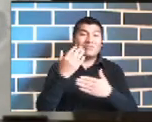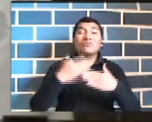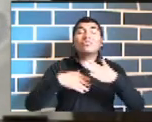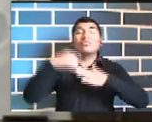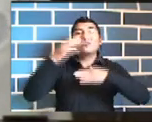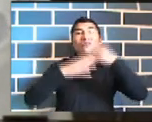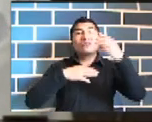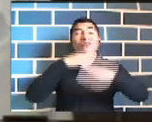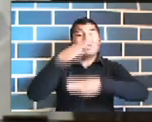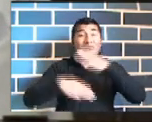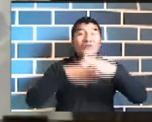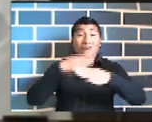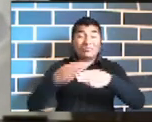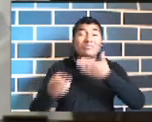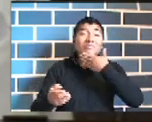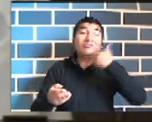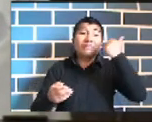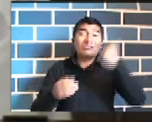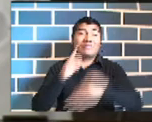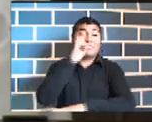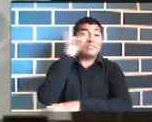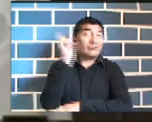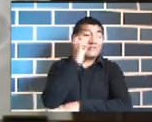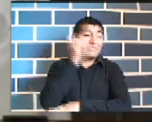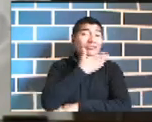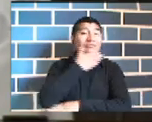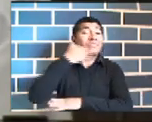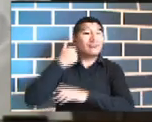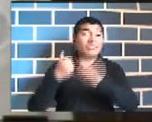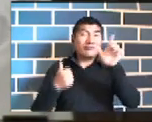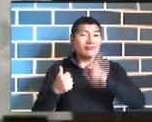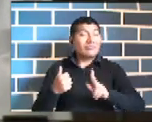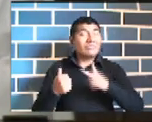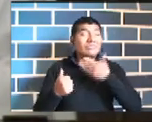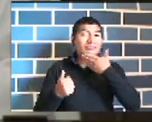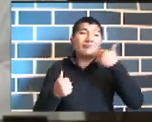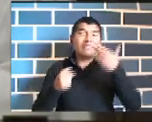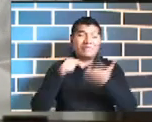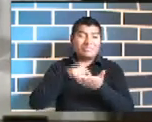un mundo mejor, un Bolivia mejor, un La Paz mejor. Que así sea.